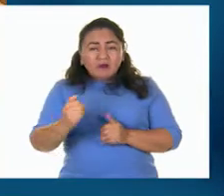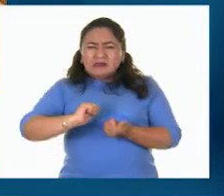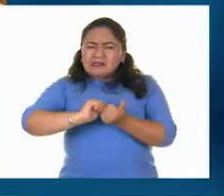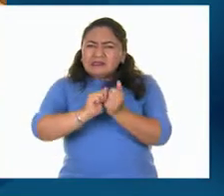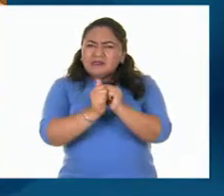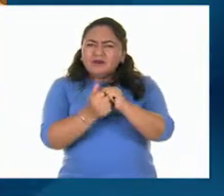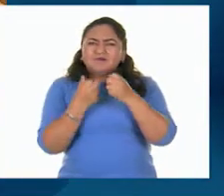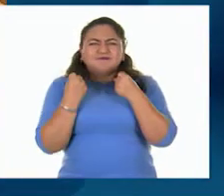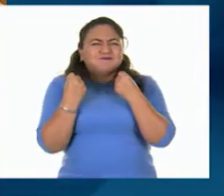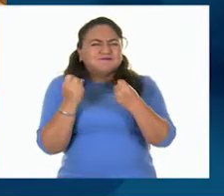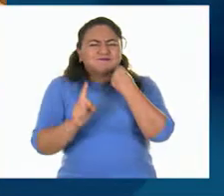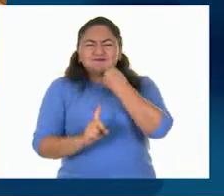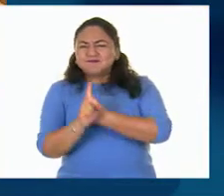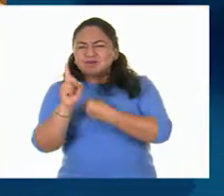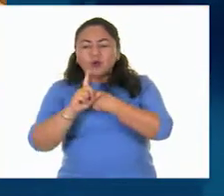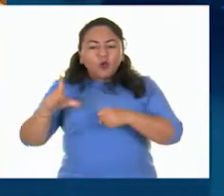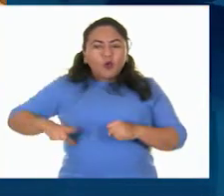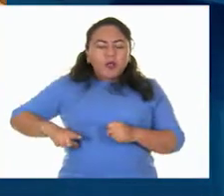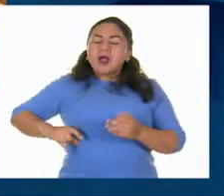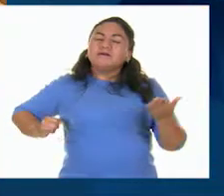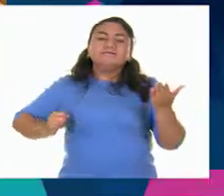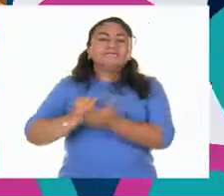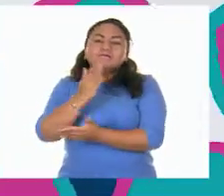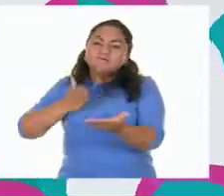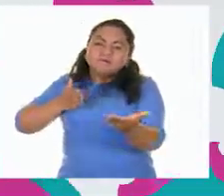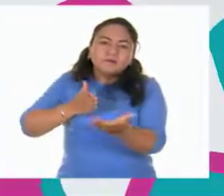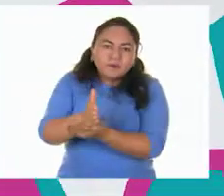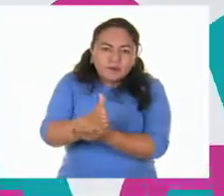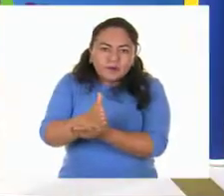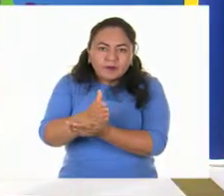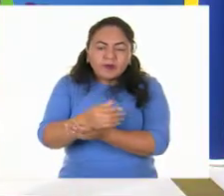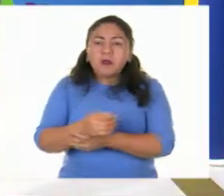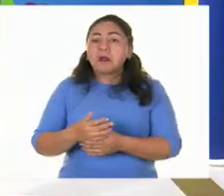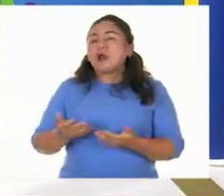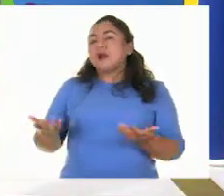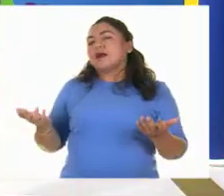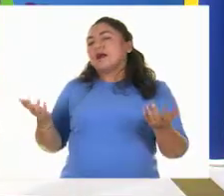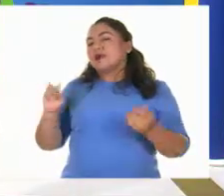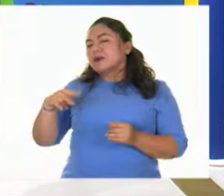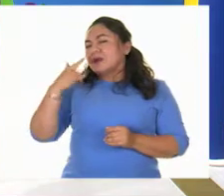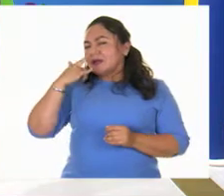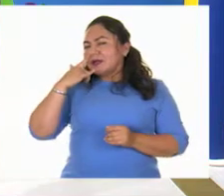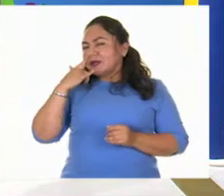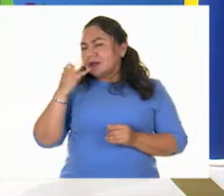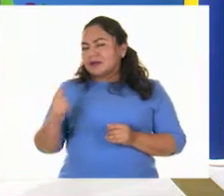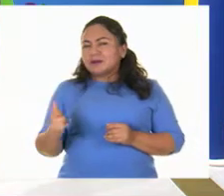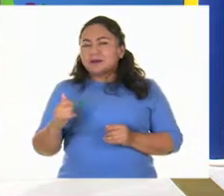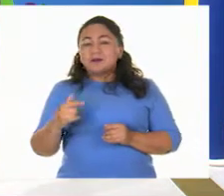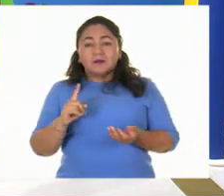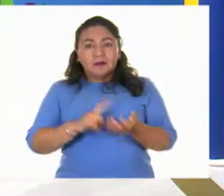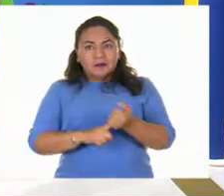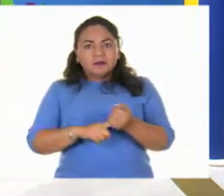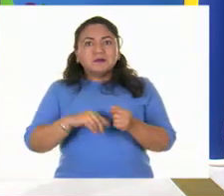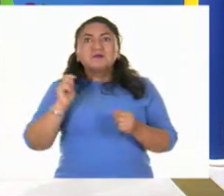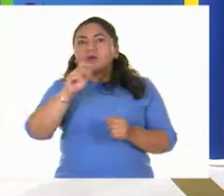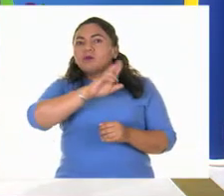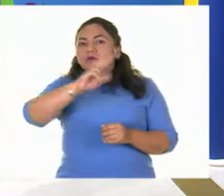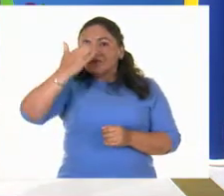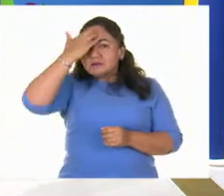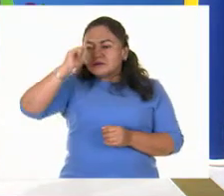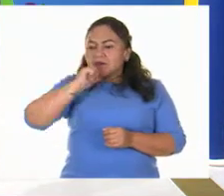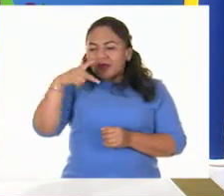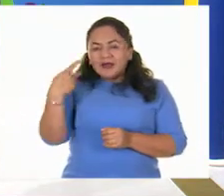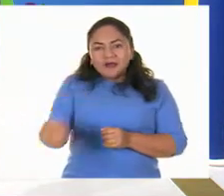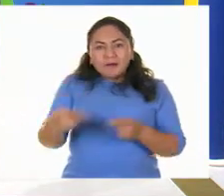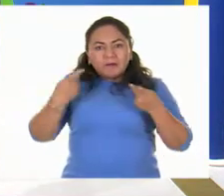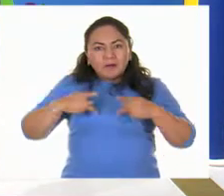tan tensa que el gobierno tuvo que intervenir. ¡Ay, qué raro! Si eso de que los jefes no reconocieran los derechos de sus